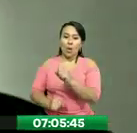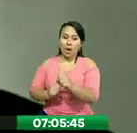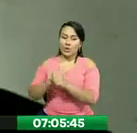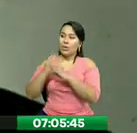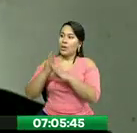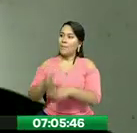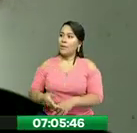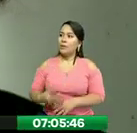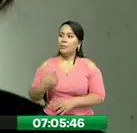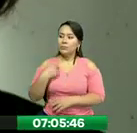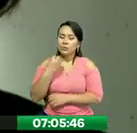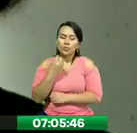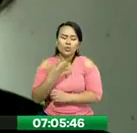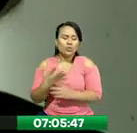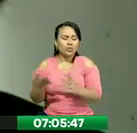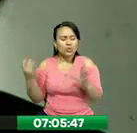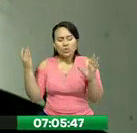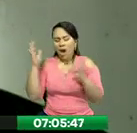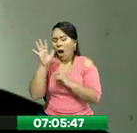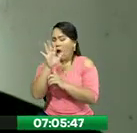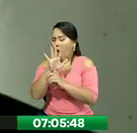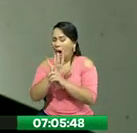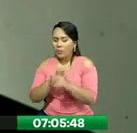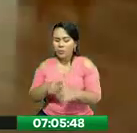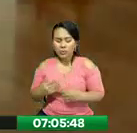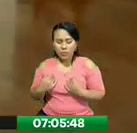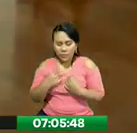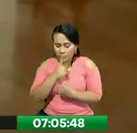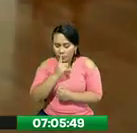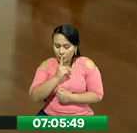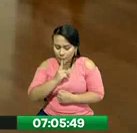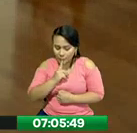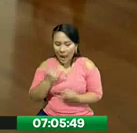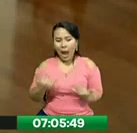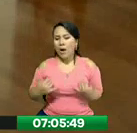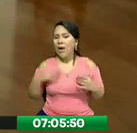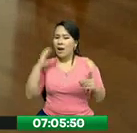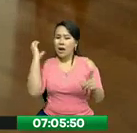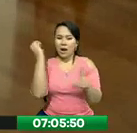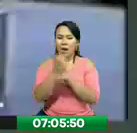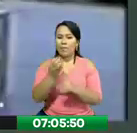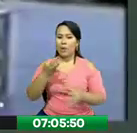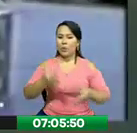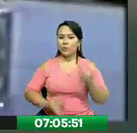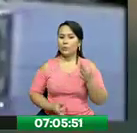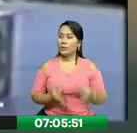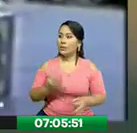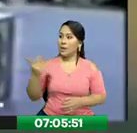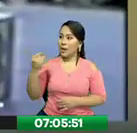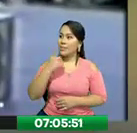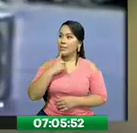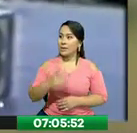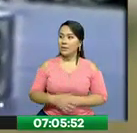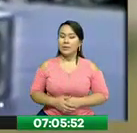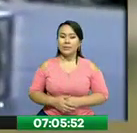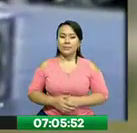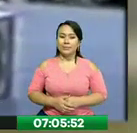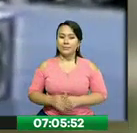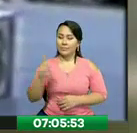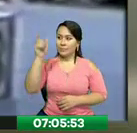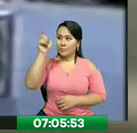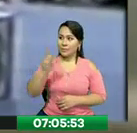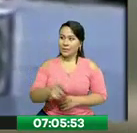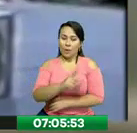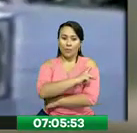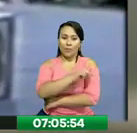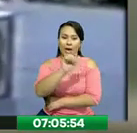sexual, rompió el silencio y junto a otras 4 mujeres sobrevivientes, claman por justicia. Las 5 tienen algo en común, Alcides P. Él